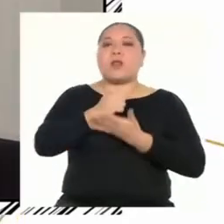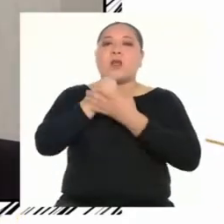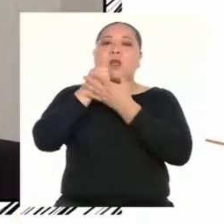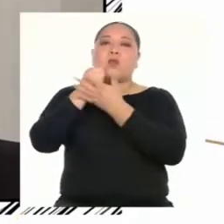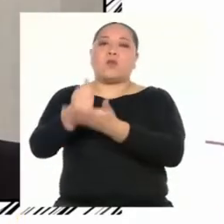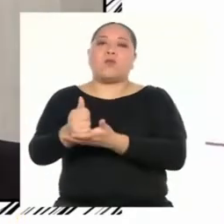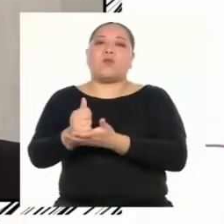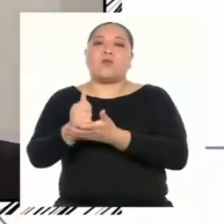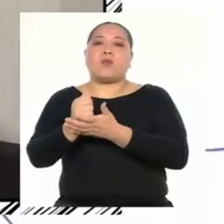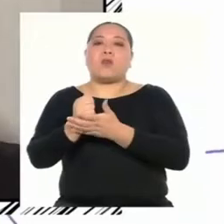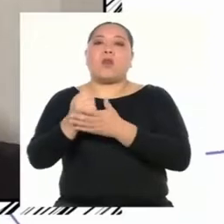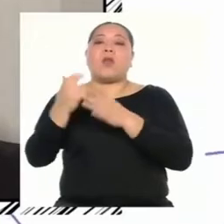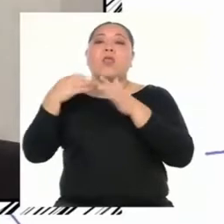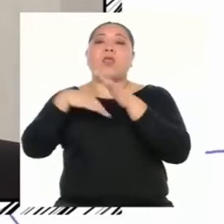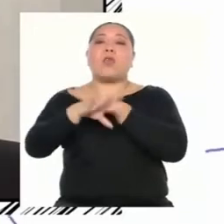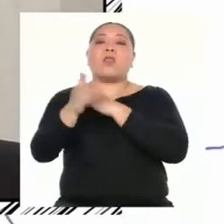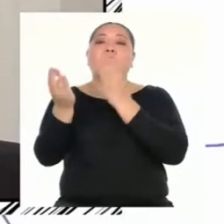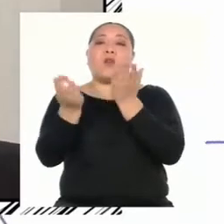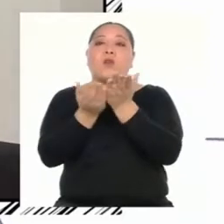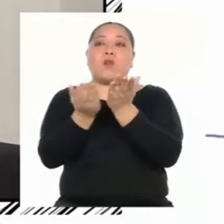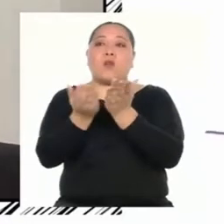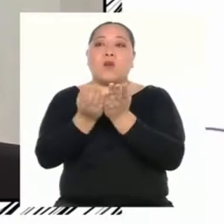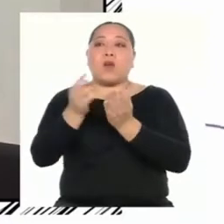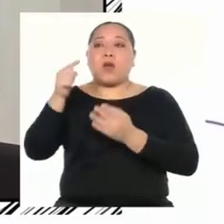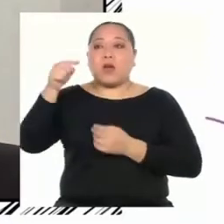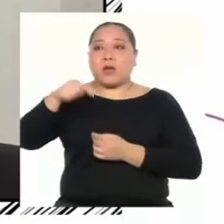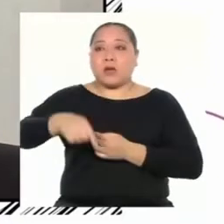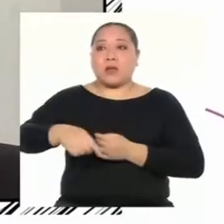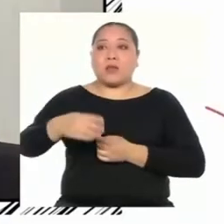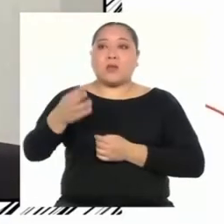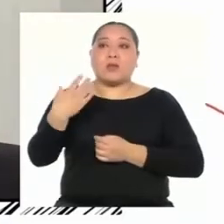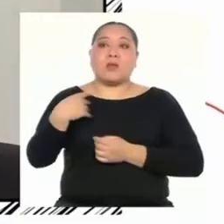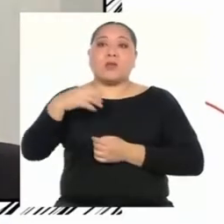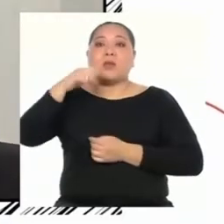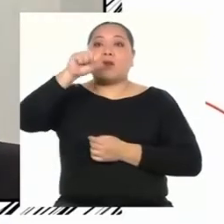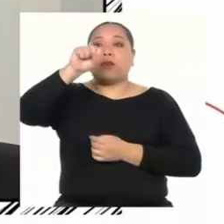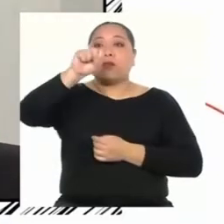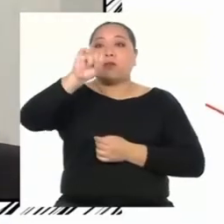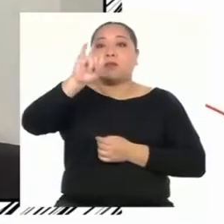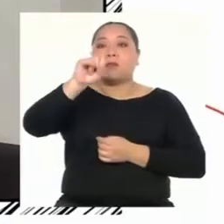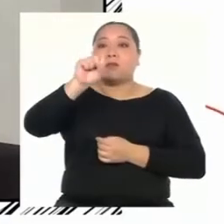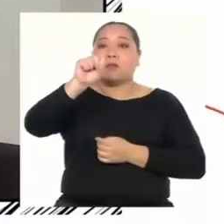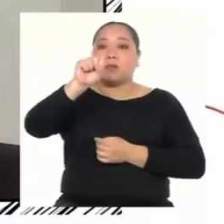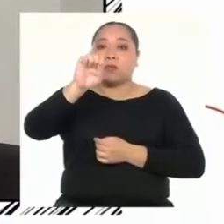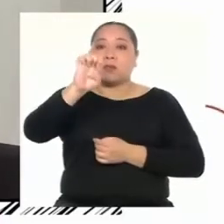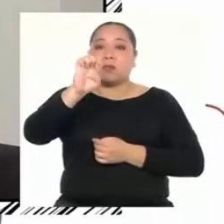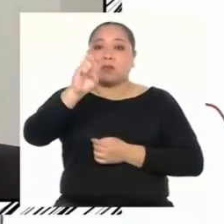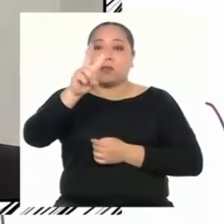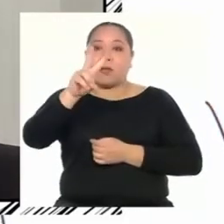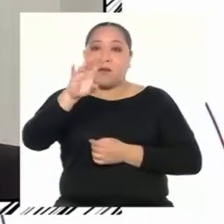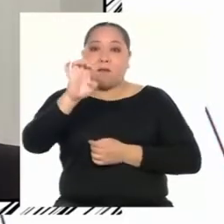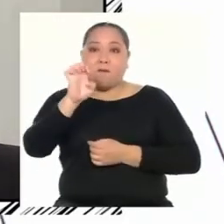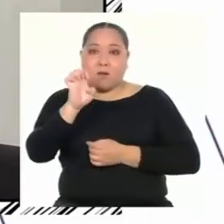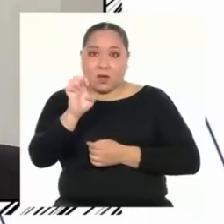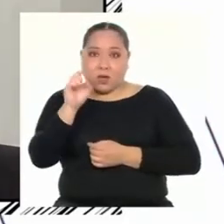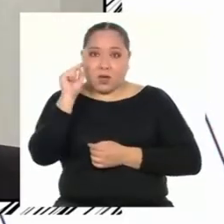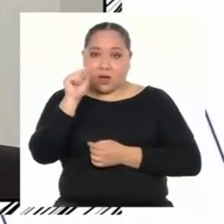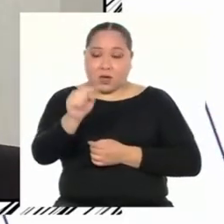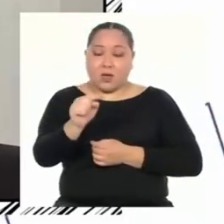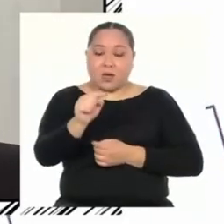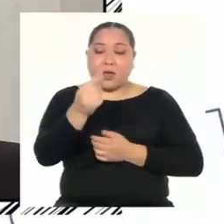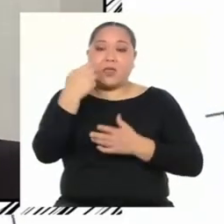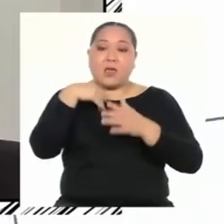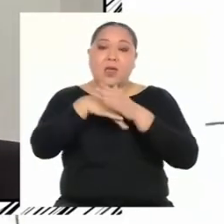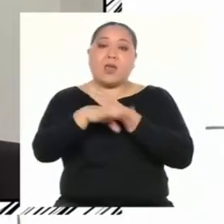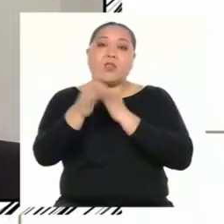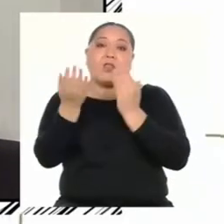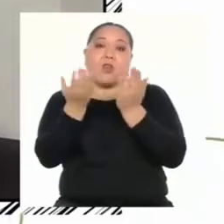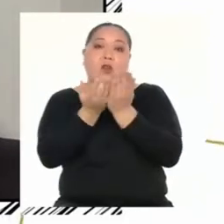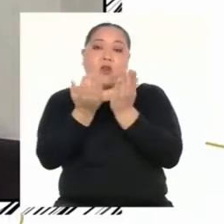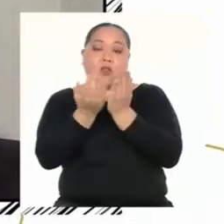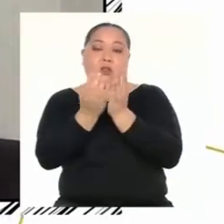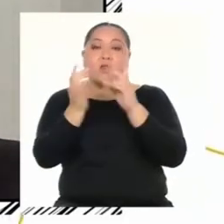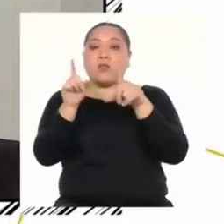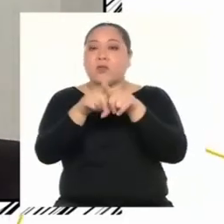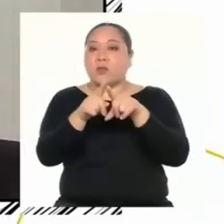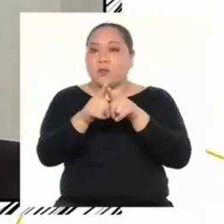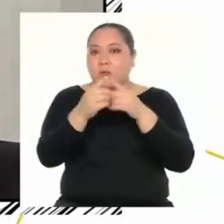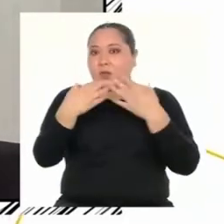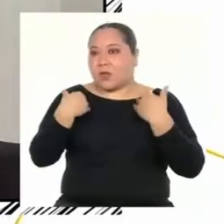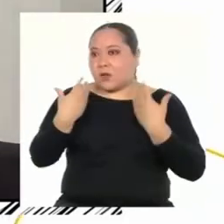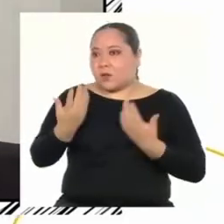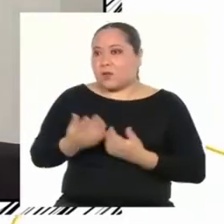esta ayuda también en el colegio. Acá nosotros tenemos el llamado CICB, ¿no es cierto? En los colegios tenemos el CICB.